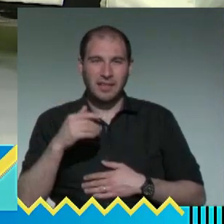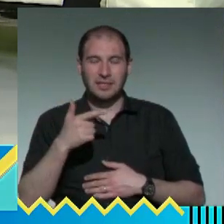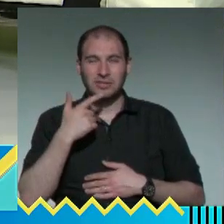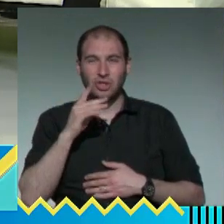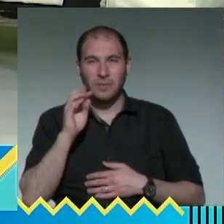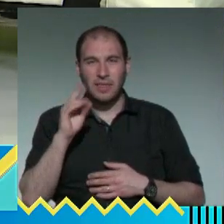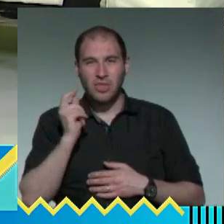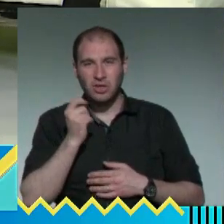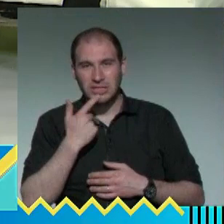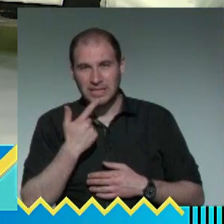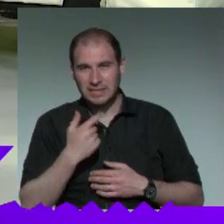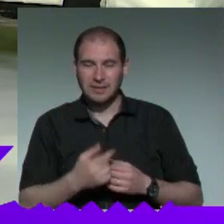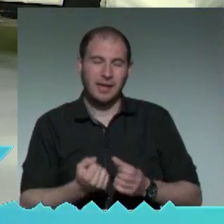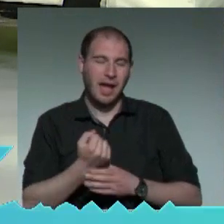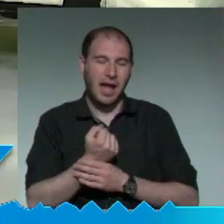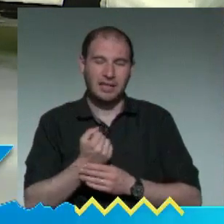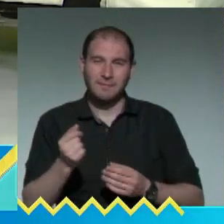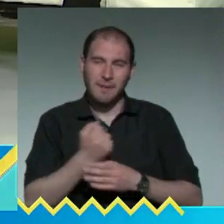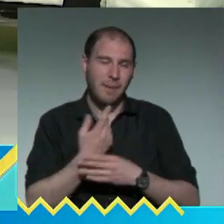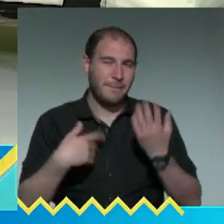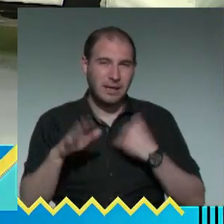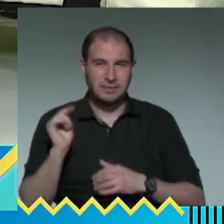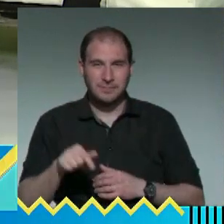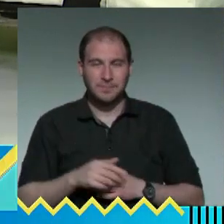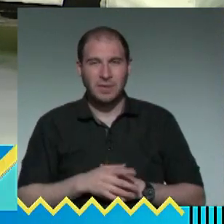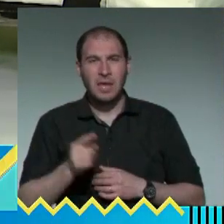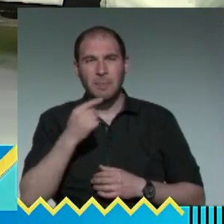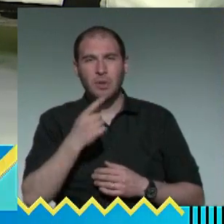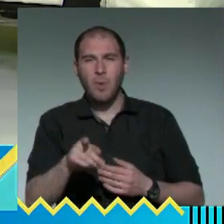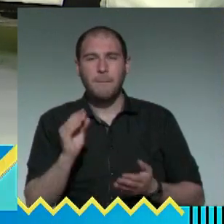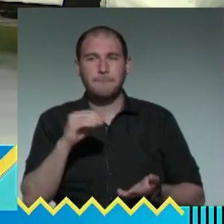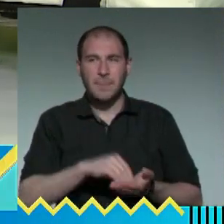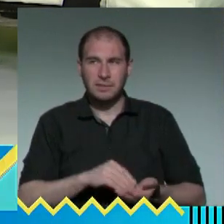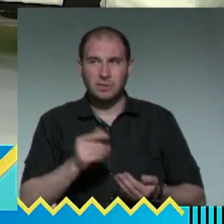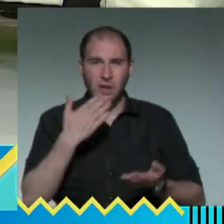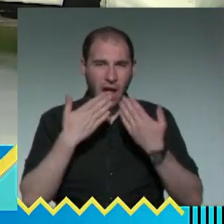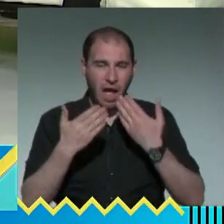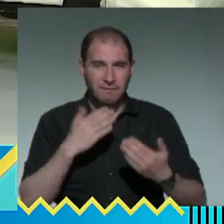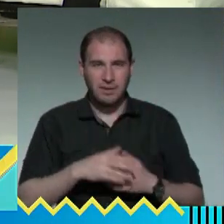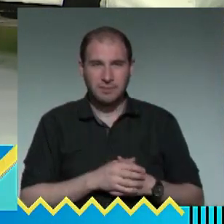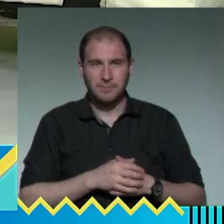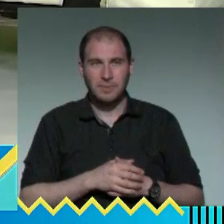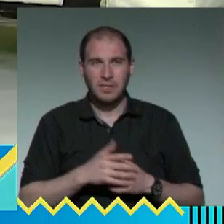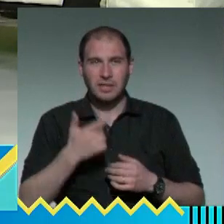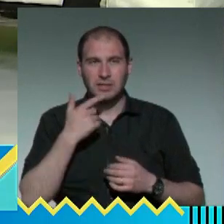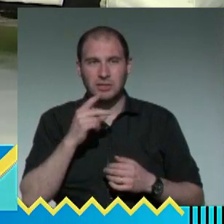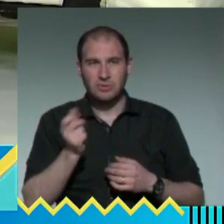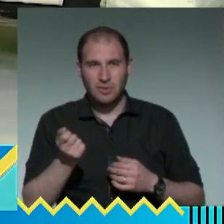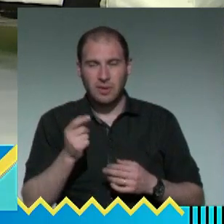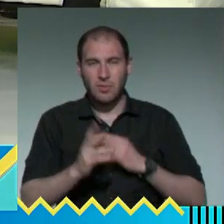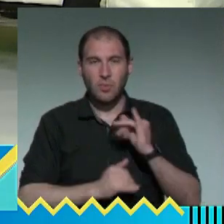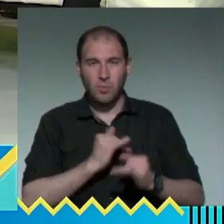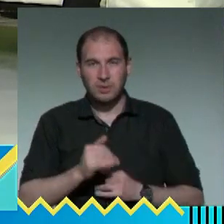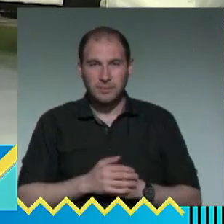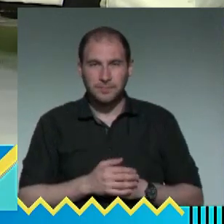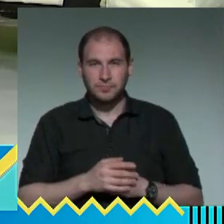TV era como el hit de ese disco. Bien. ¿Qué le sumarías a esto que estamos diciendo de Soda, ¿no? Esta descripción que estamos